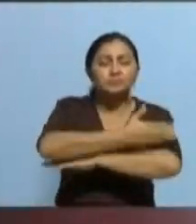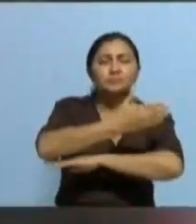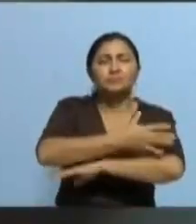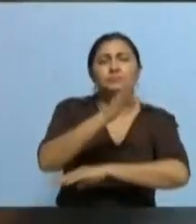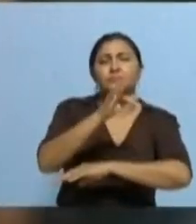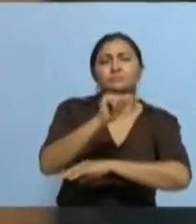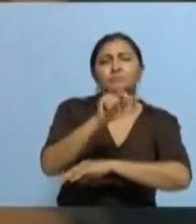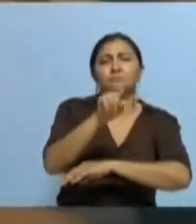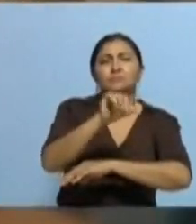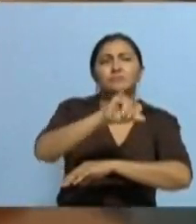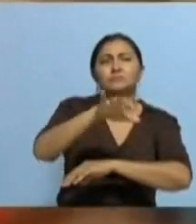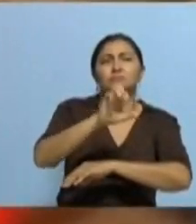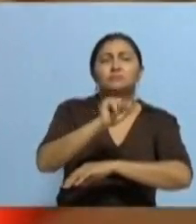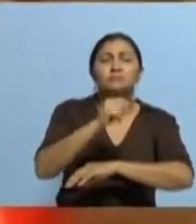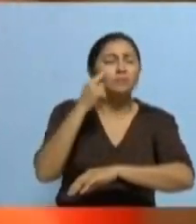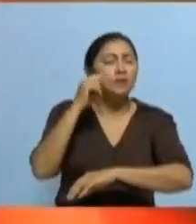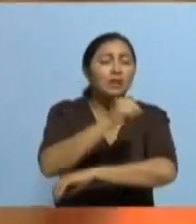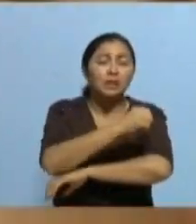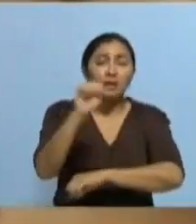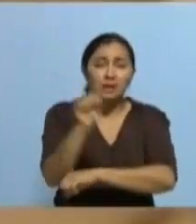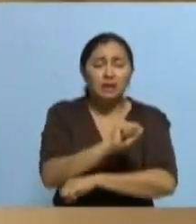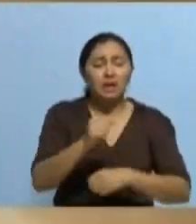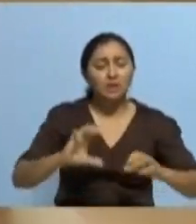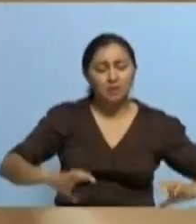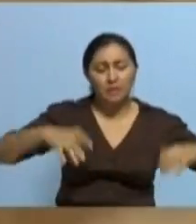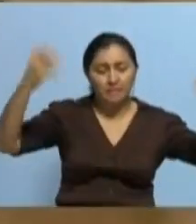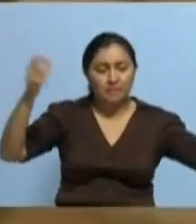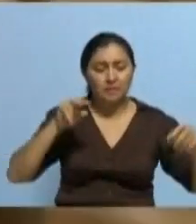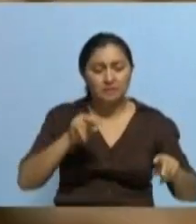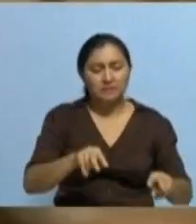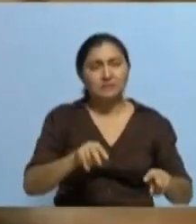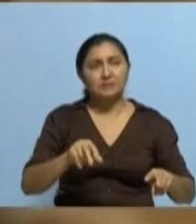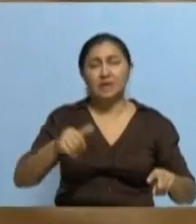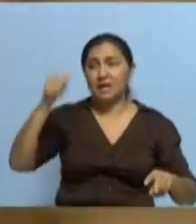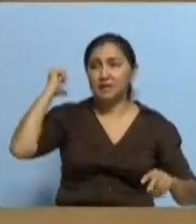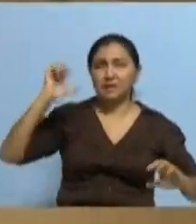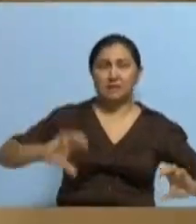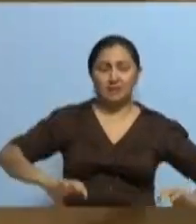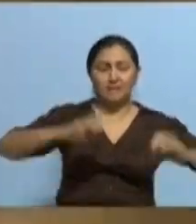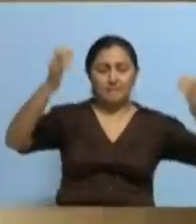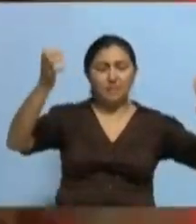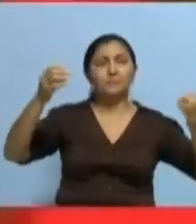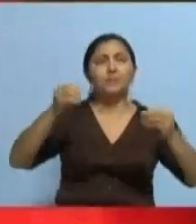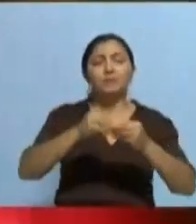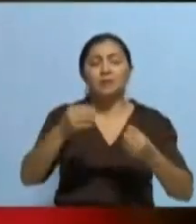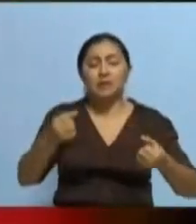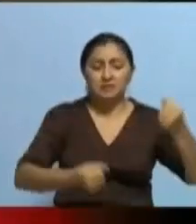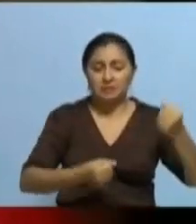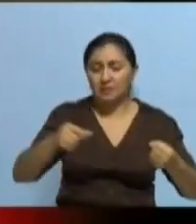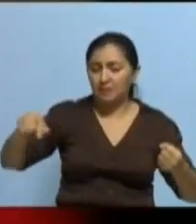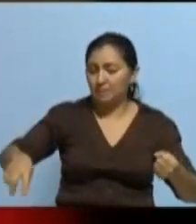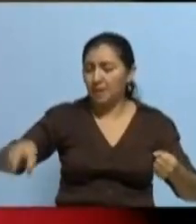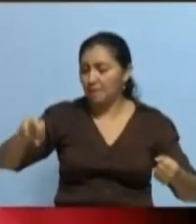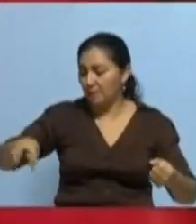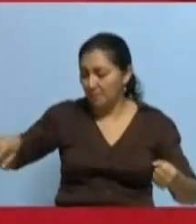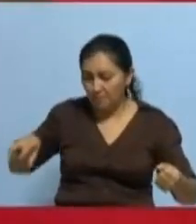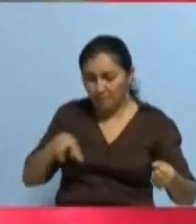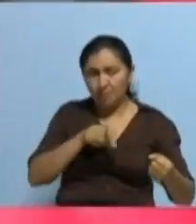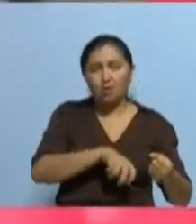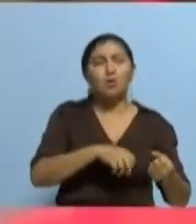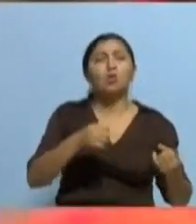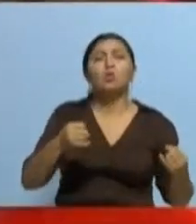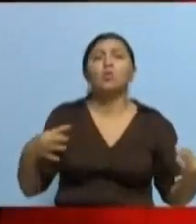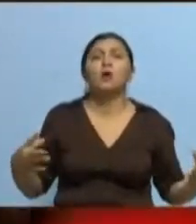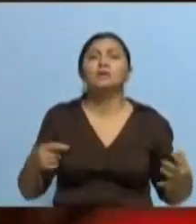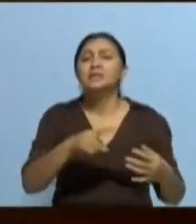realizó un registro al vehículo, encontrándose dentro del baúl y en la silla del conductor y pasajero 100 paquetes de